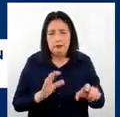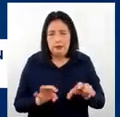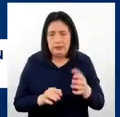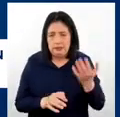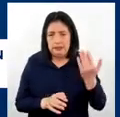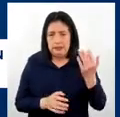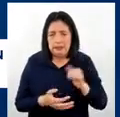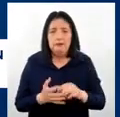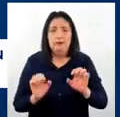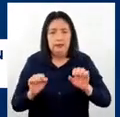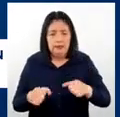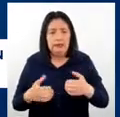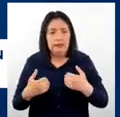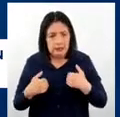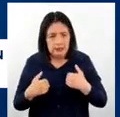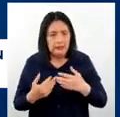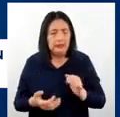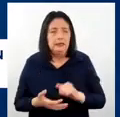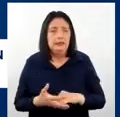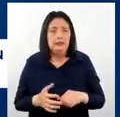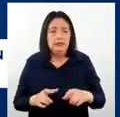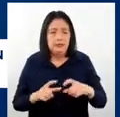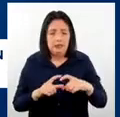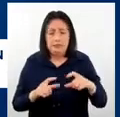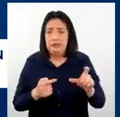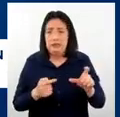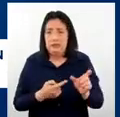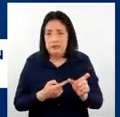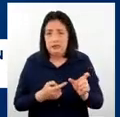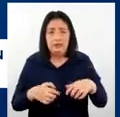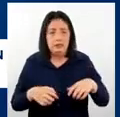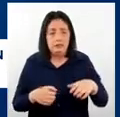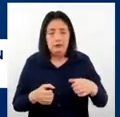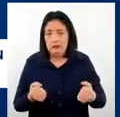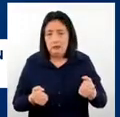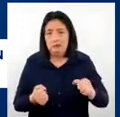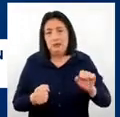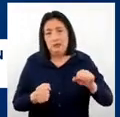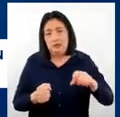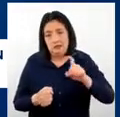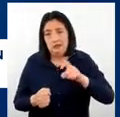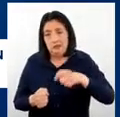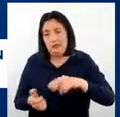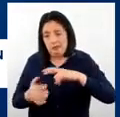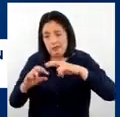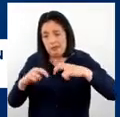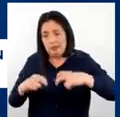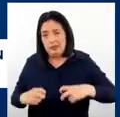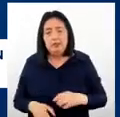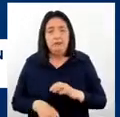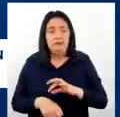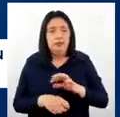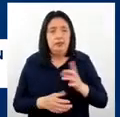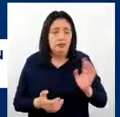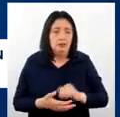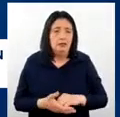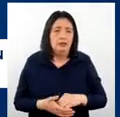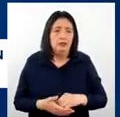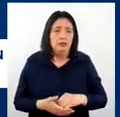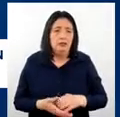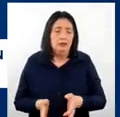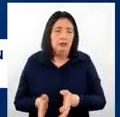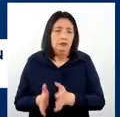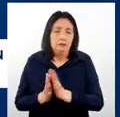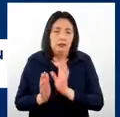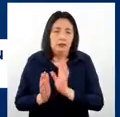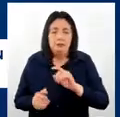previamente, para obtener Ujú, el brete, pues tengo que someterme a un examen médico y si me piden alguna medida como es el uso de